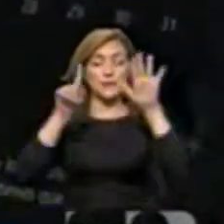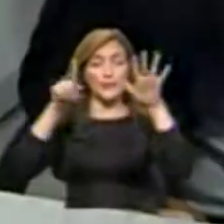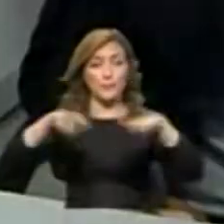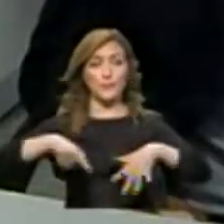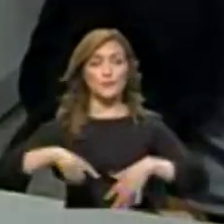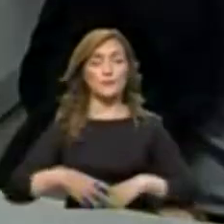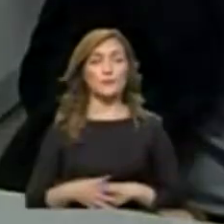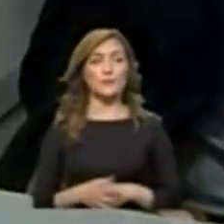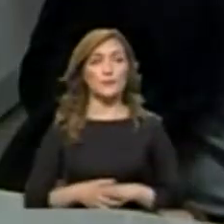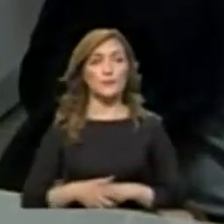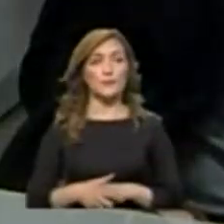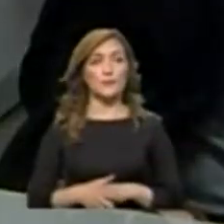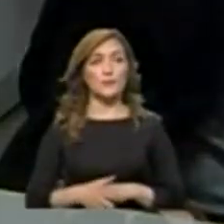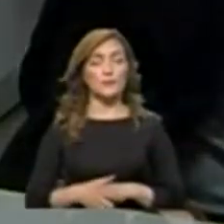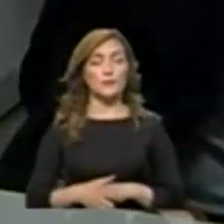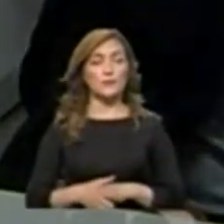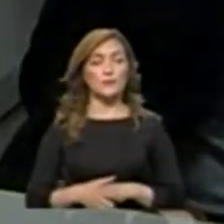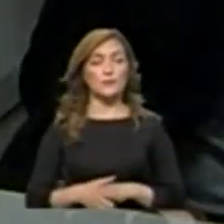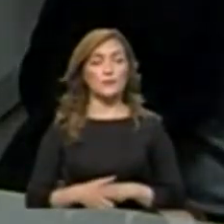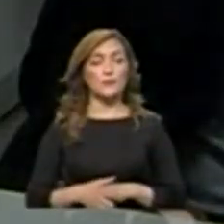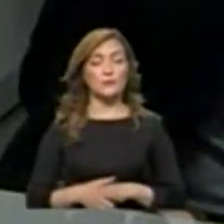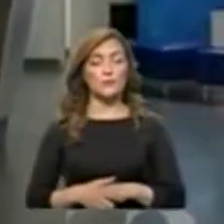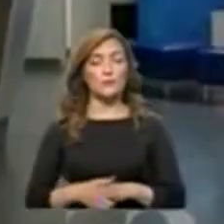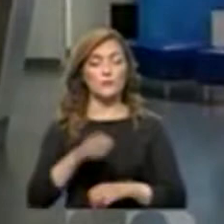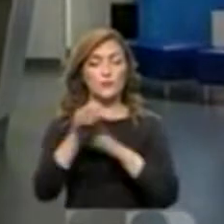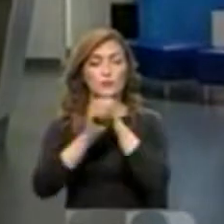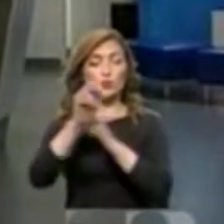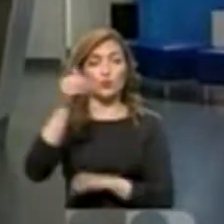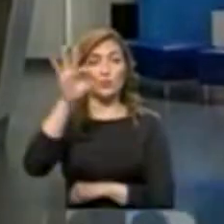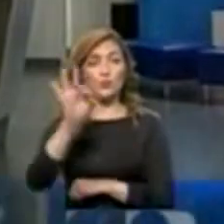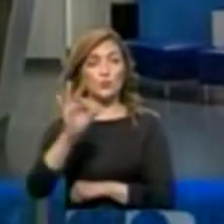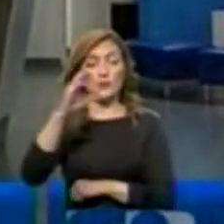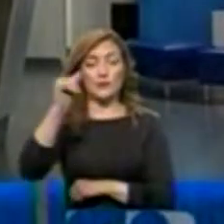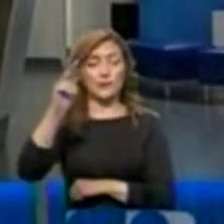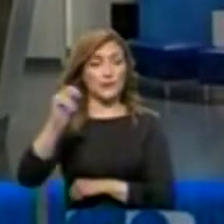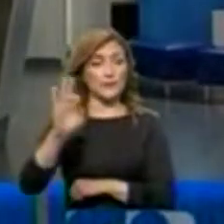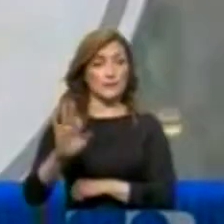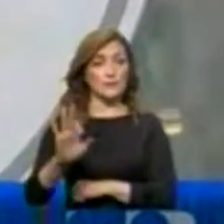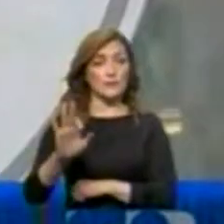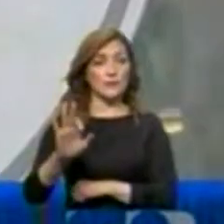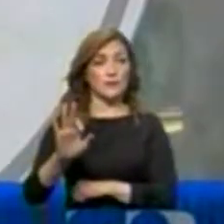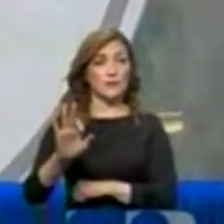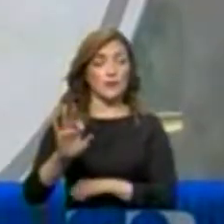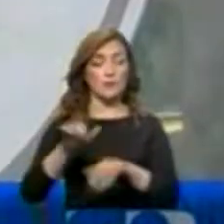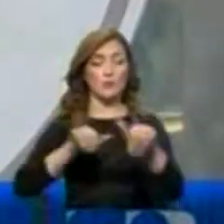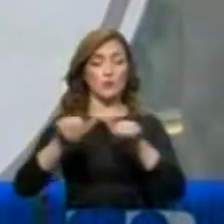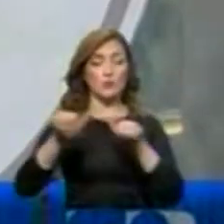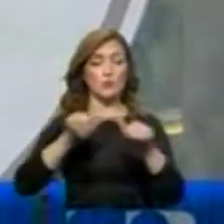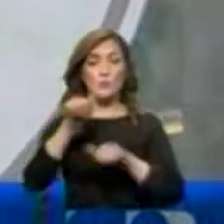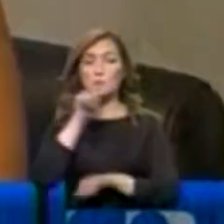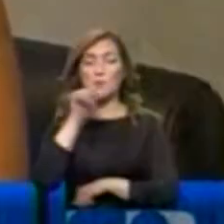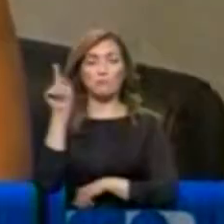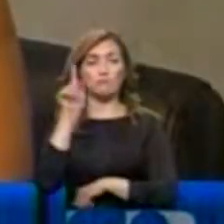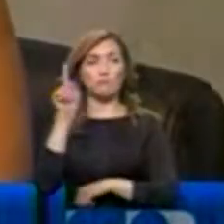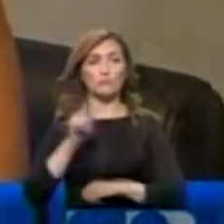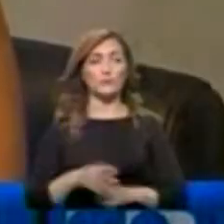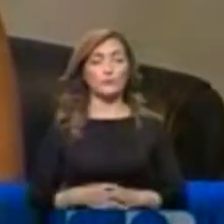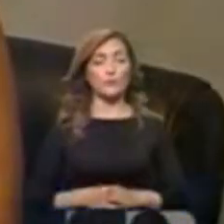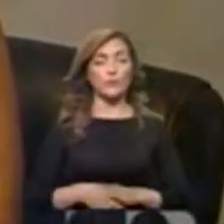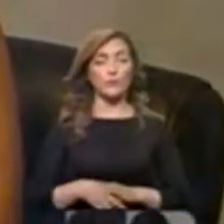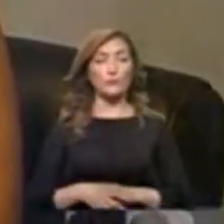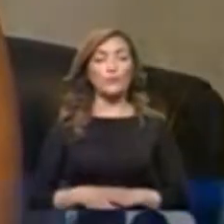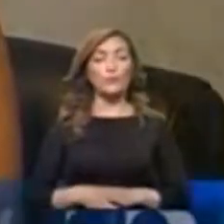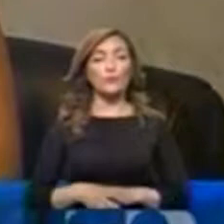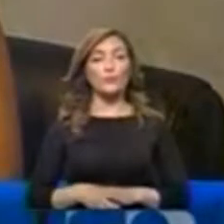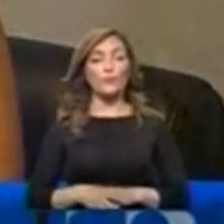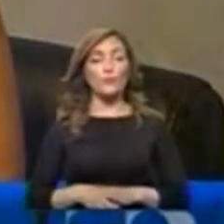meses. Es decir, en este 2019, CNT no pasaría a una administración privada. Podemos